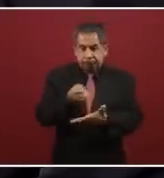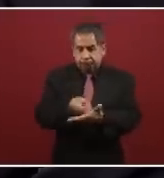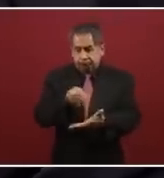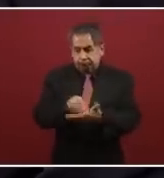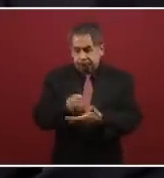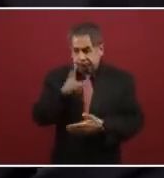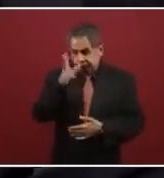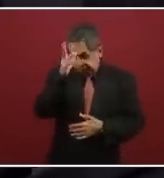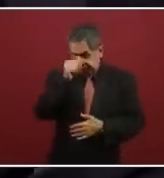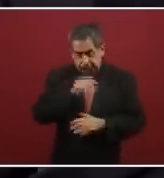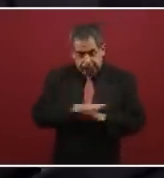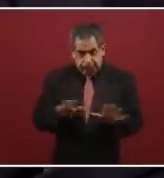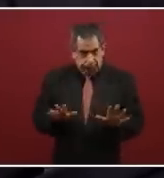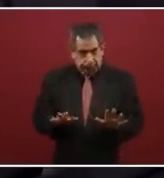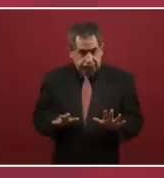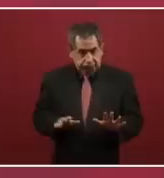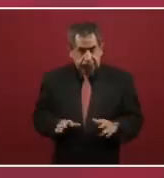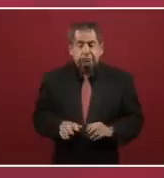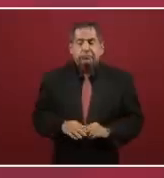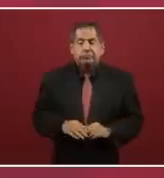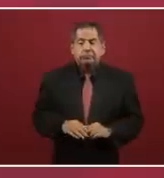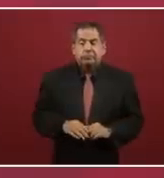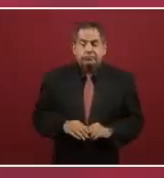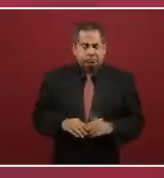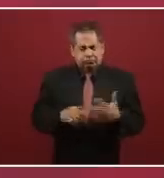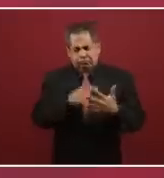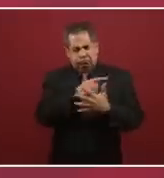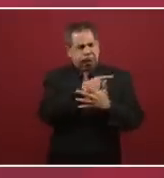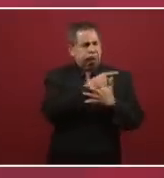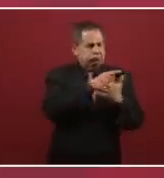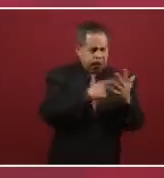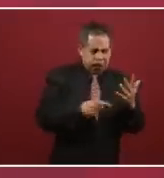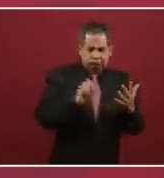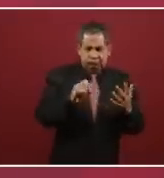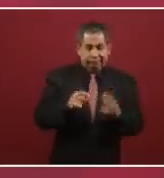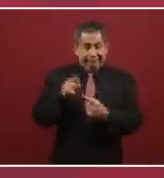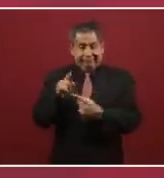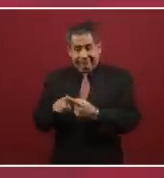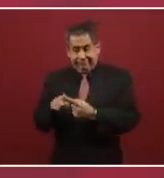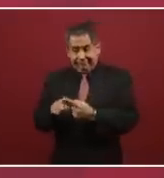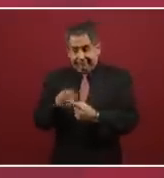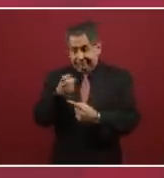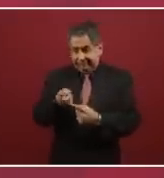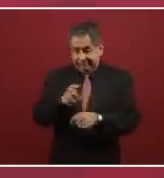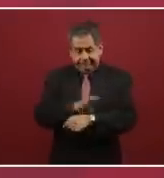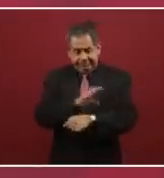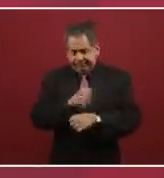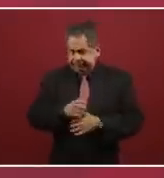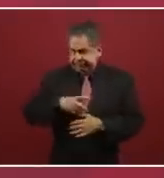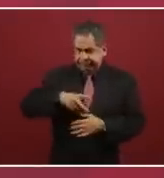Estamos de acuerdo en lo demás, pero eso no.